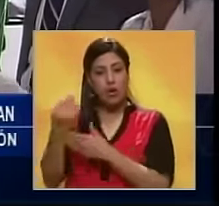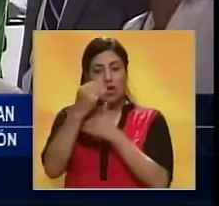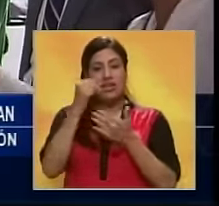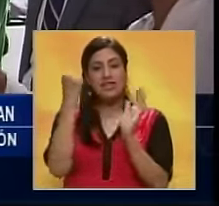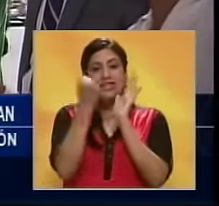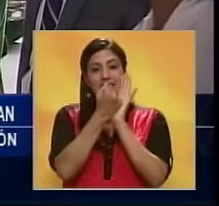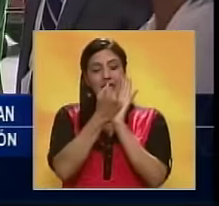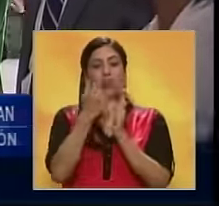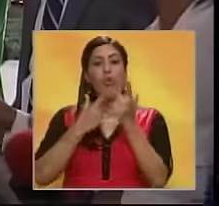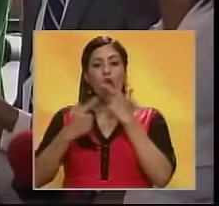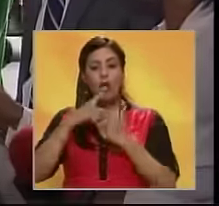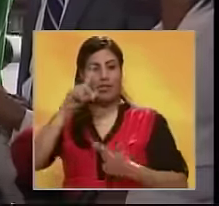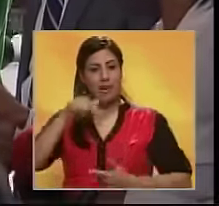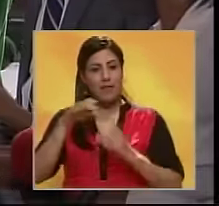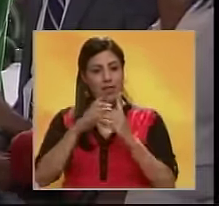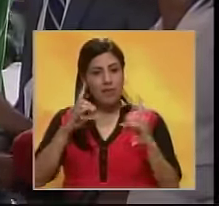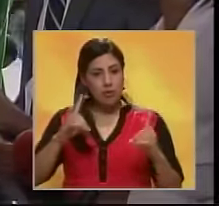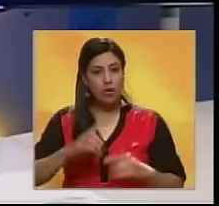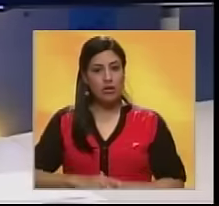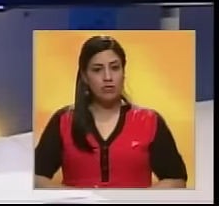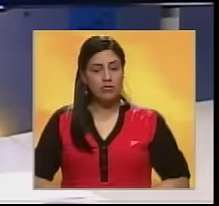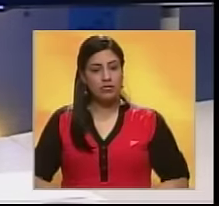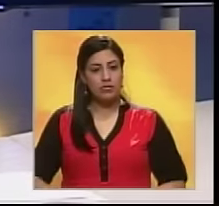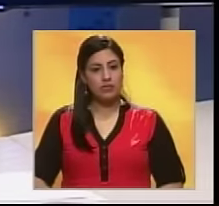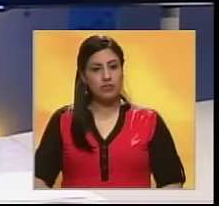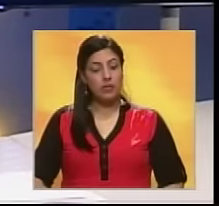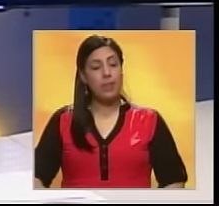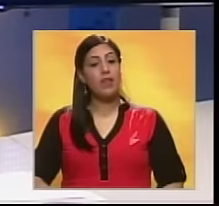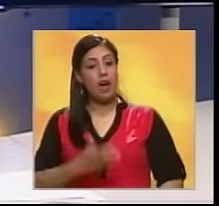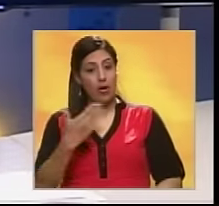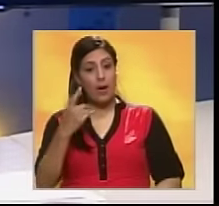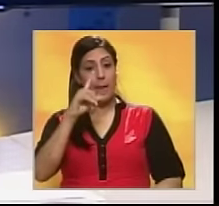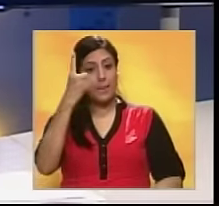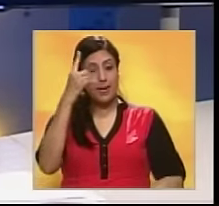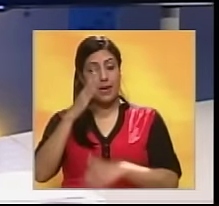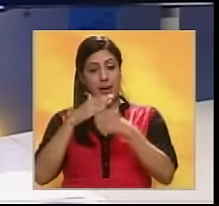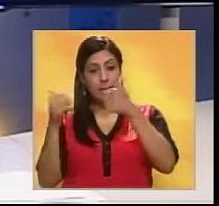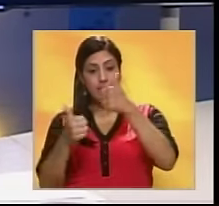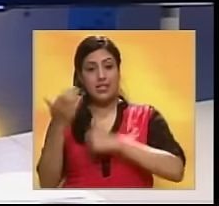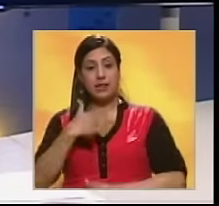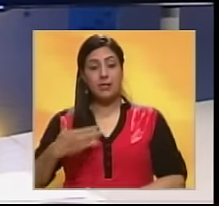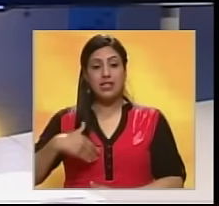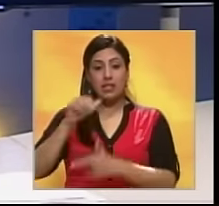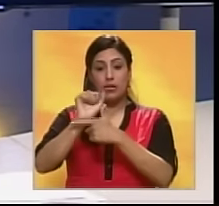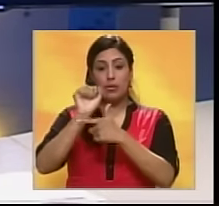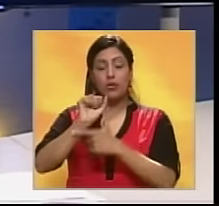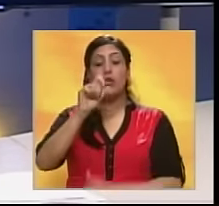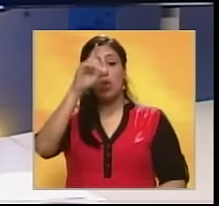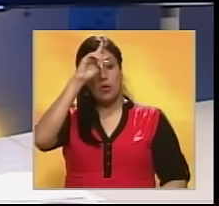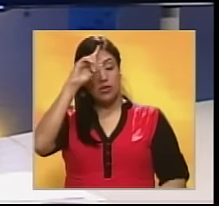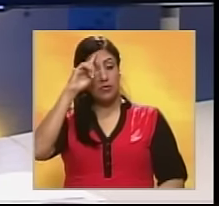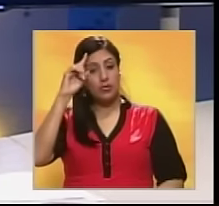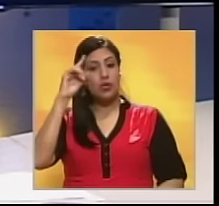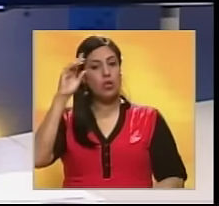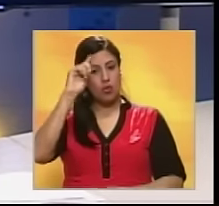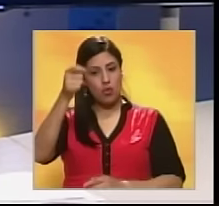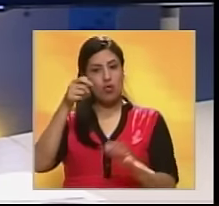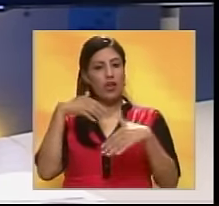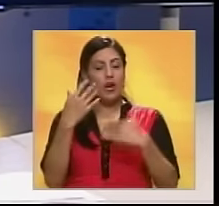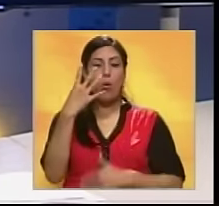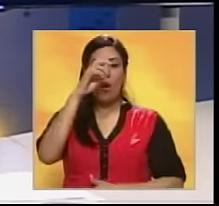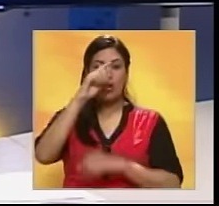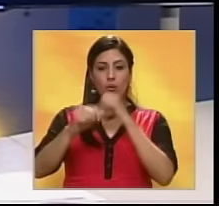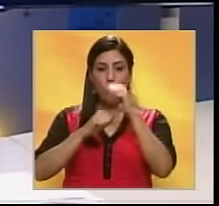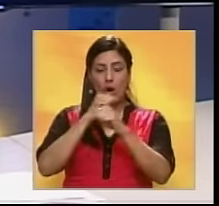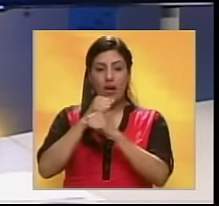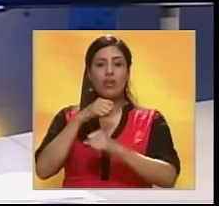símbolos, colores y también la democracia. El primer vicepresidente del PSV, Diosdado Cabello, se pronunció en la conmemoración de los 4